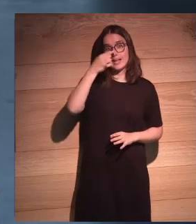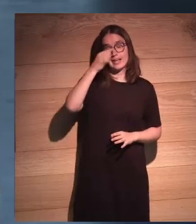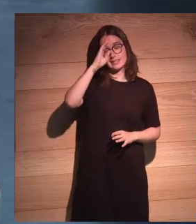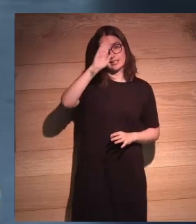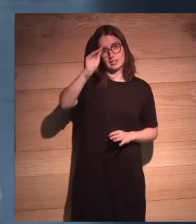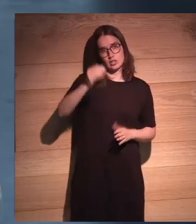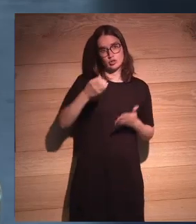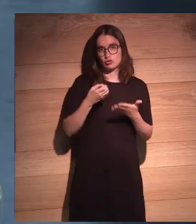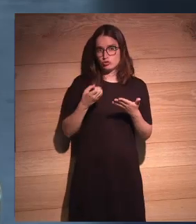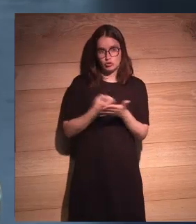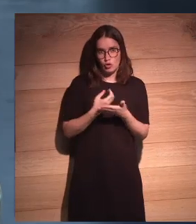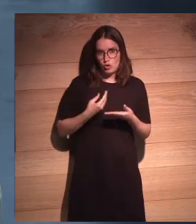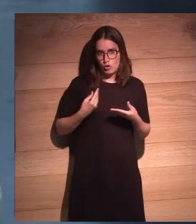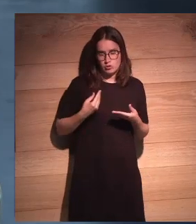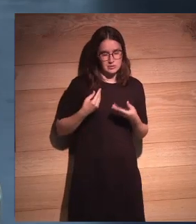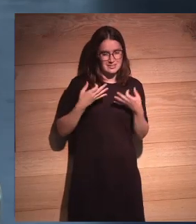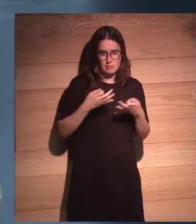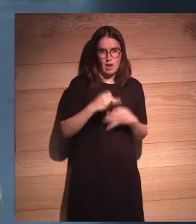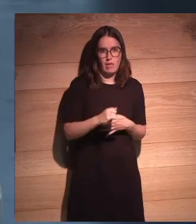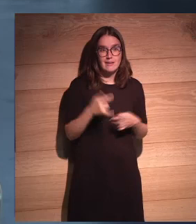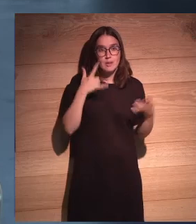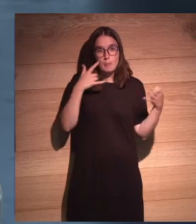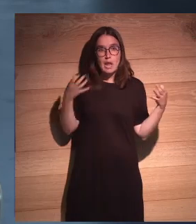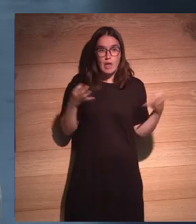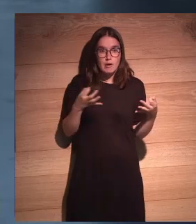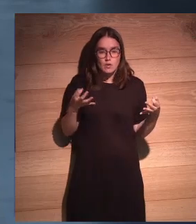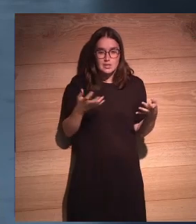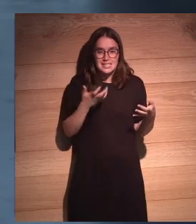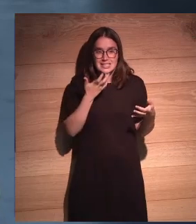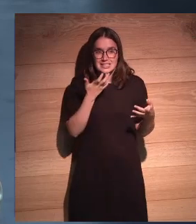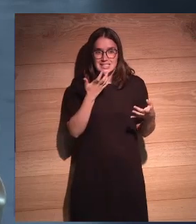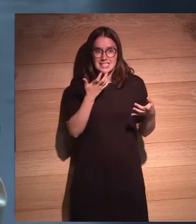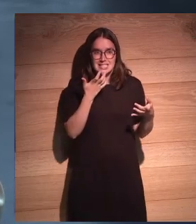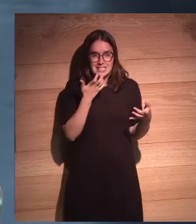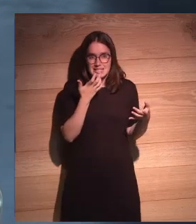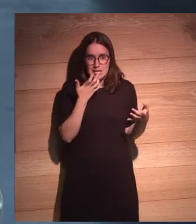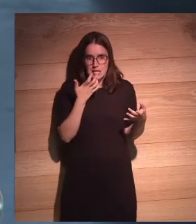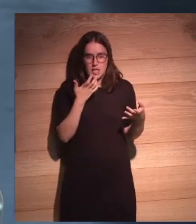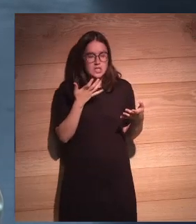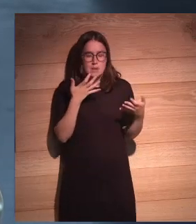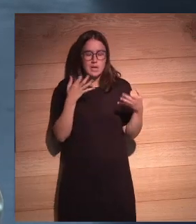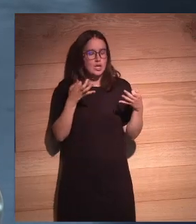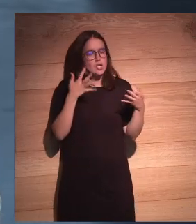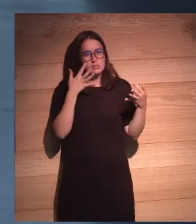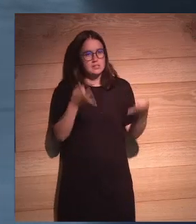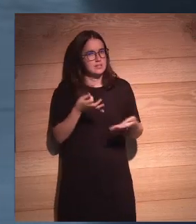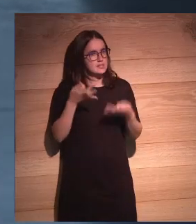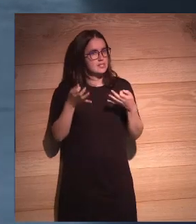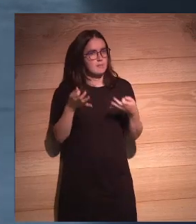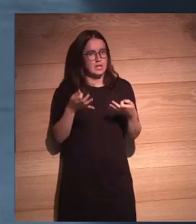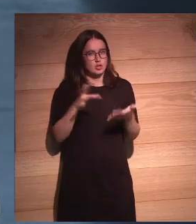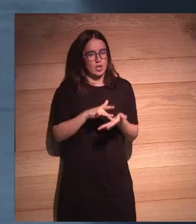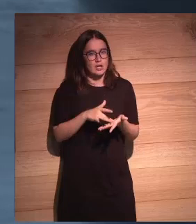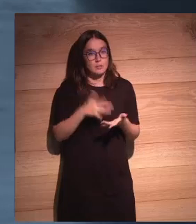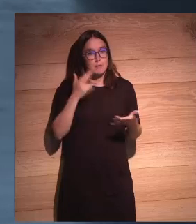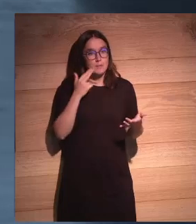la vida, y ese peligro siempre ha existido. El miedo es algo. En un sitio